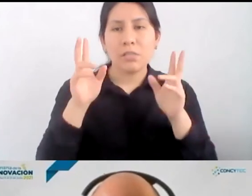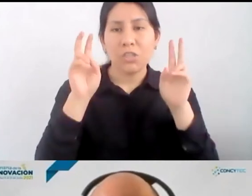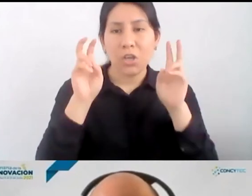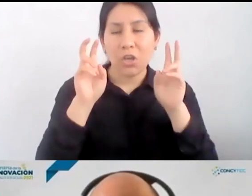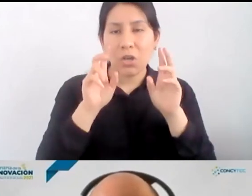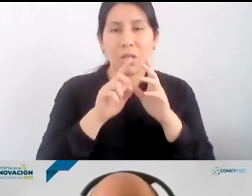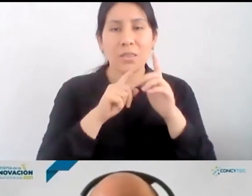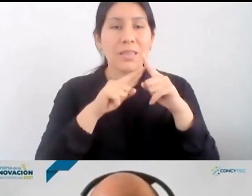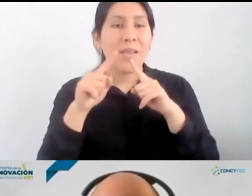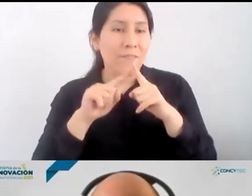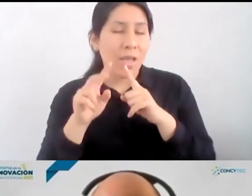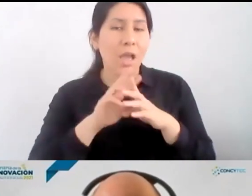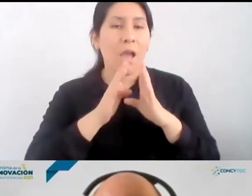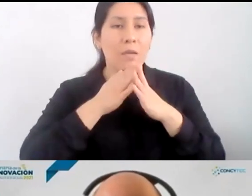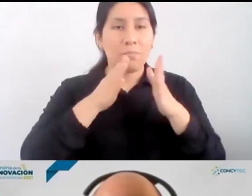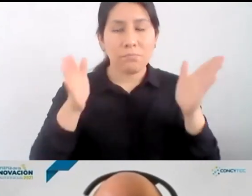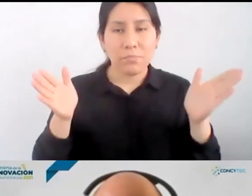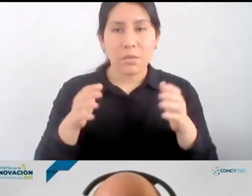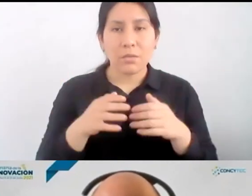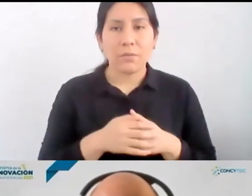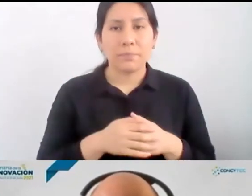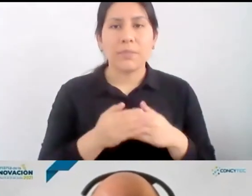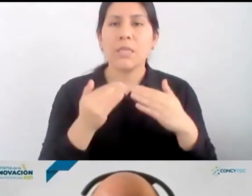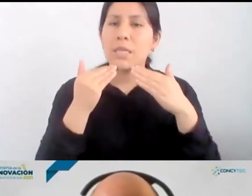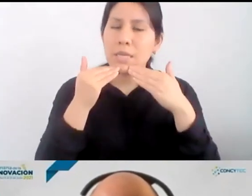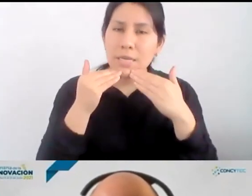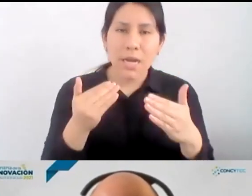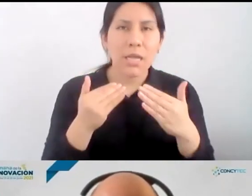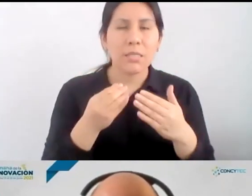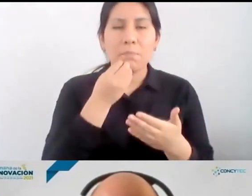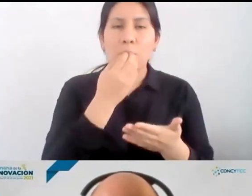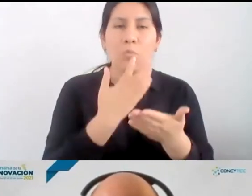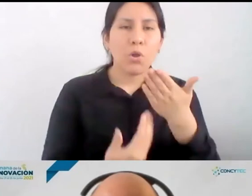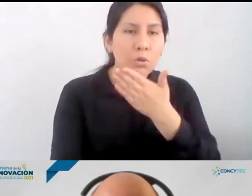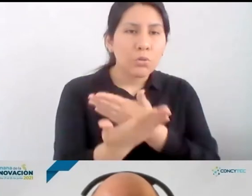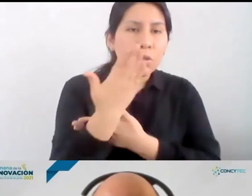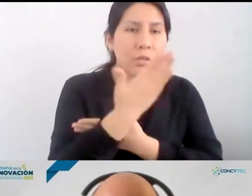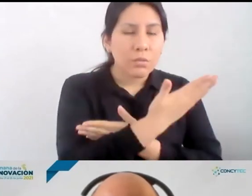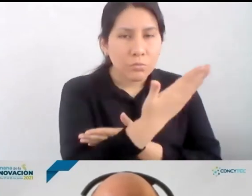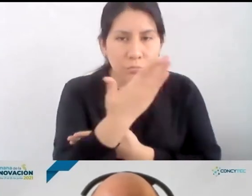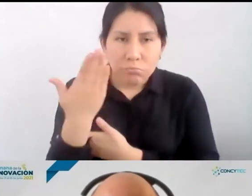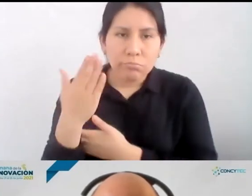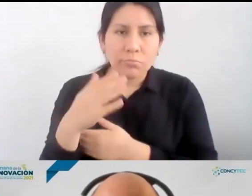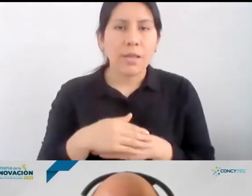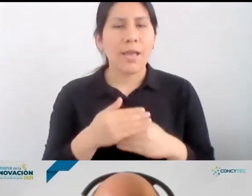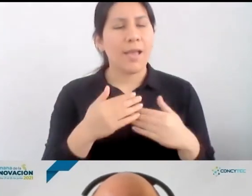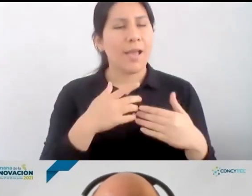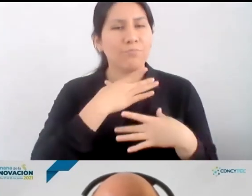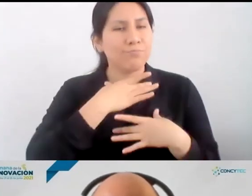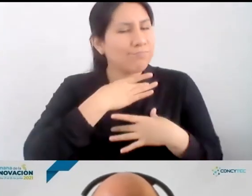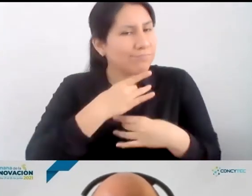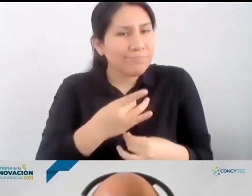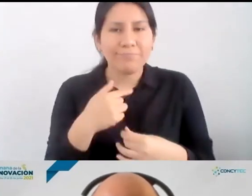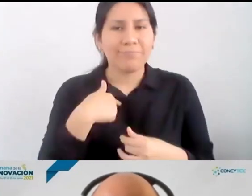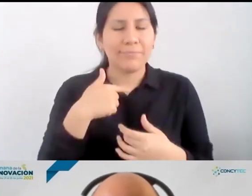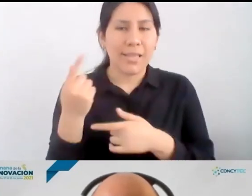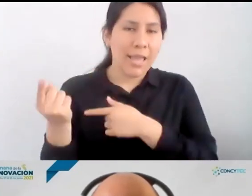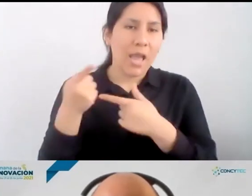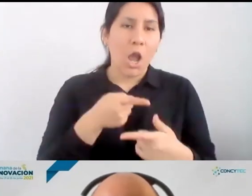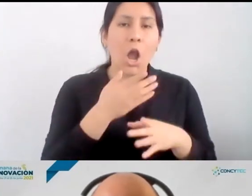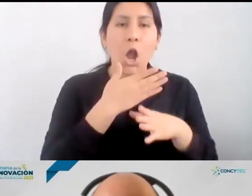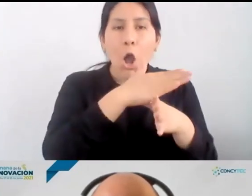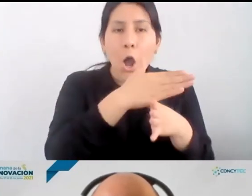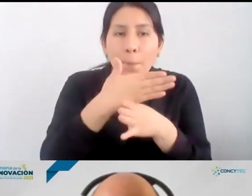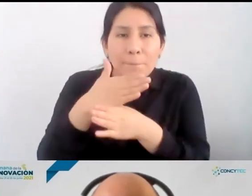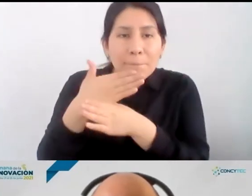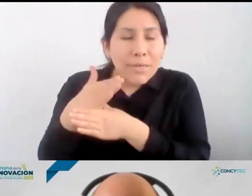Muchas gracias, Alfonso. ¿Qué tal? Buenos días con todos. Buenas tardes ya. Es un gusto para mí poder acompañarlos acá y poderles compartir, digamos,